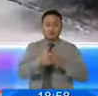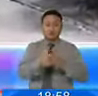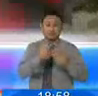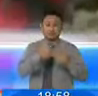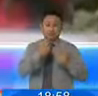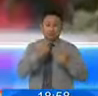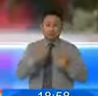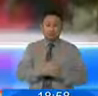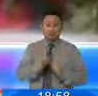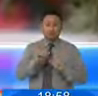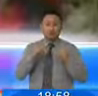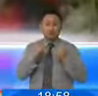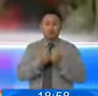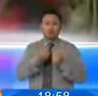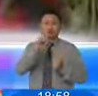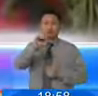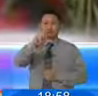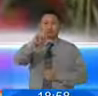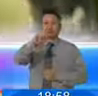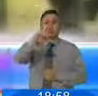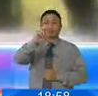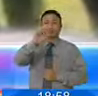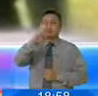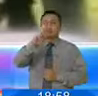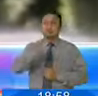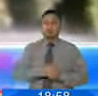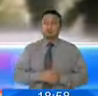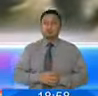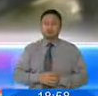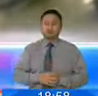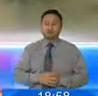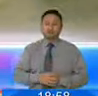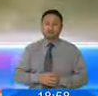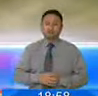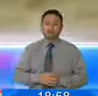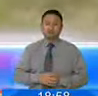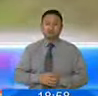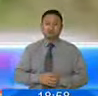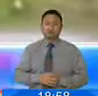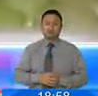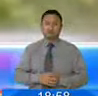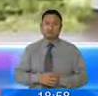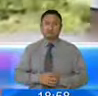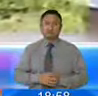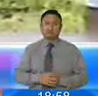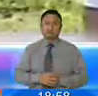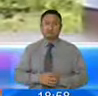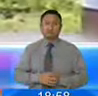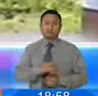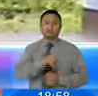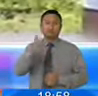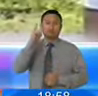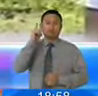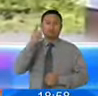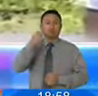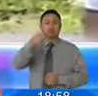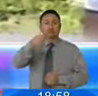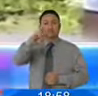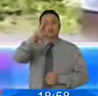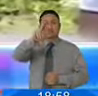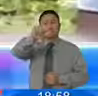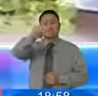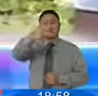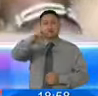por el grupo disidente de las fuerzas armadas revolucionarias de colombia farc oliver sinisterra liderado por alias el wache